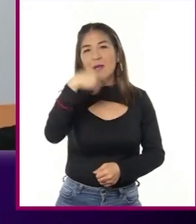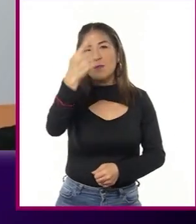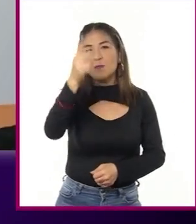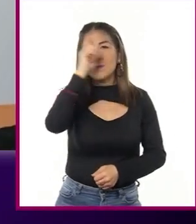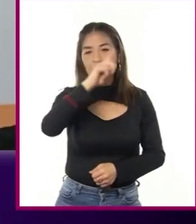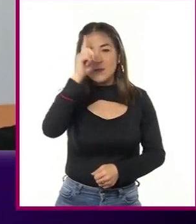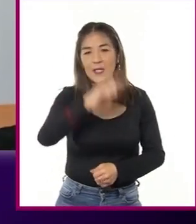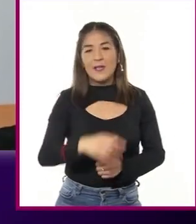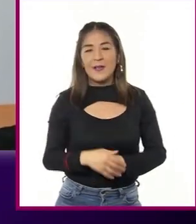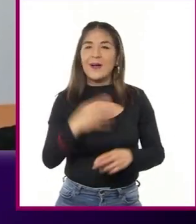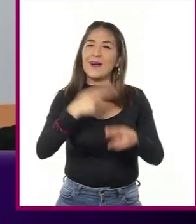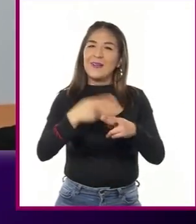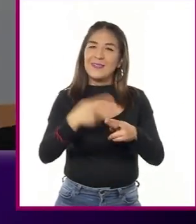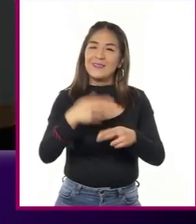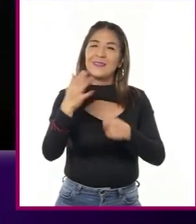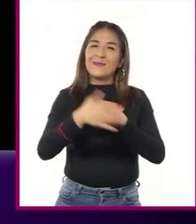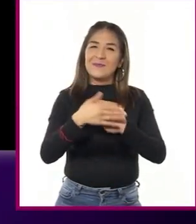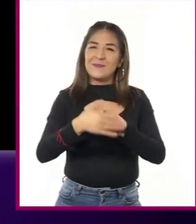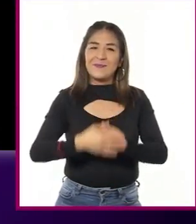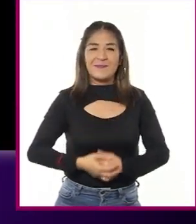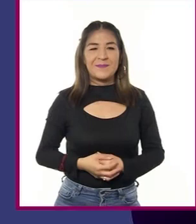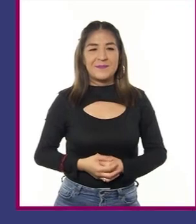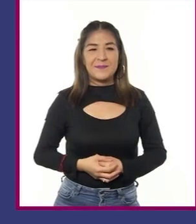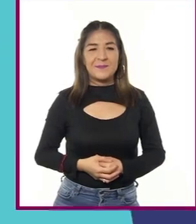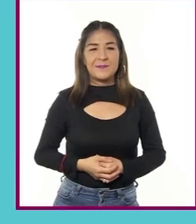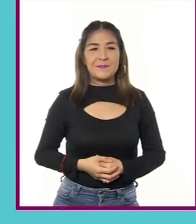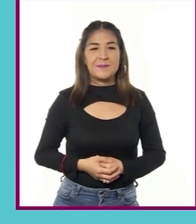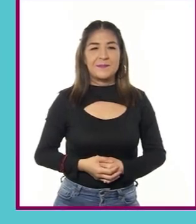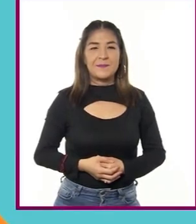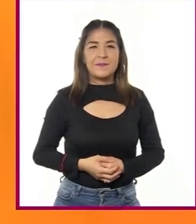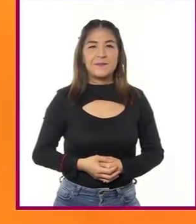utilidad. ¡Hasta la próxima!